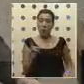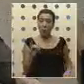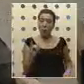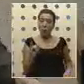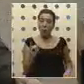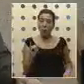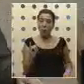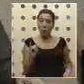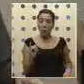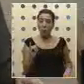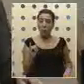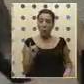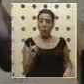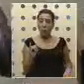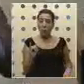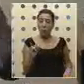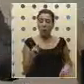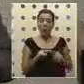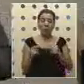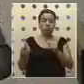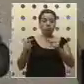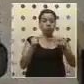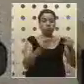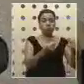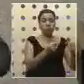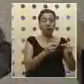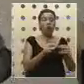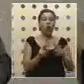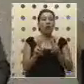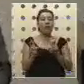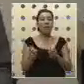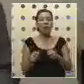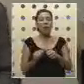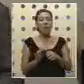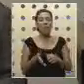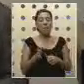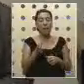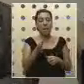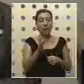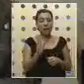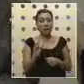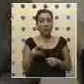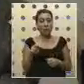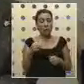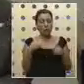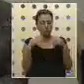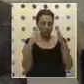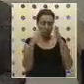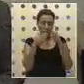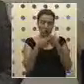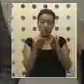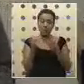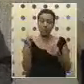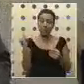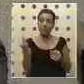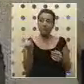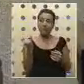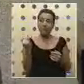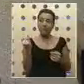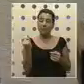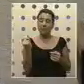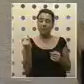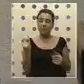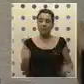cruzaron espadas contra el carácter permanente del bono. Y yo me quiero concentrar allí. Porque la independencia